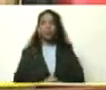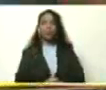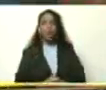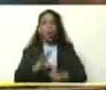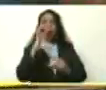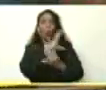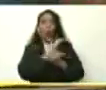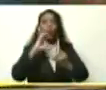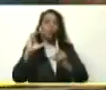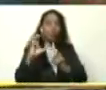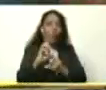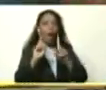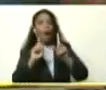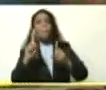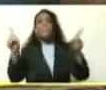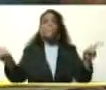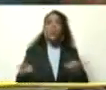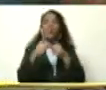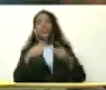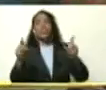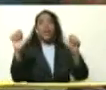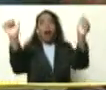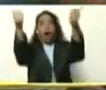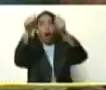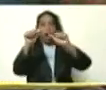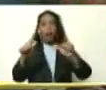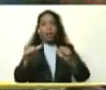Cultura, música, arte, poesía.